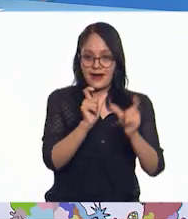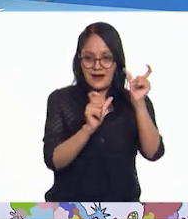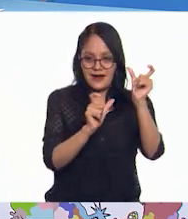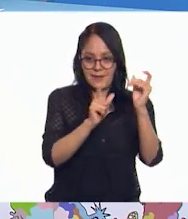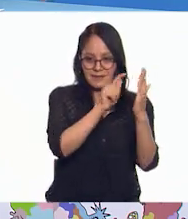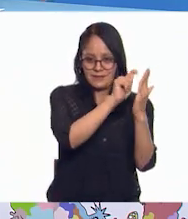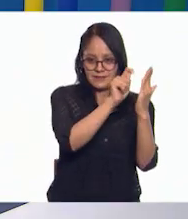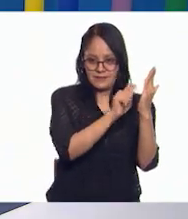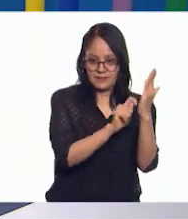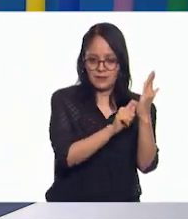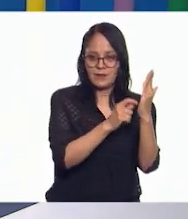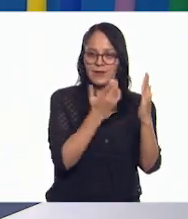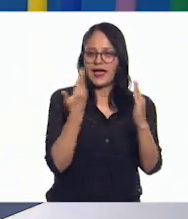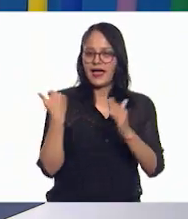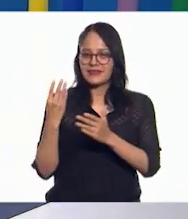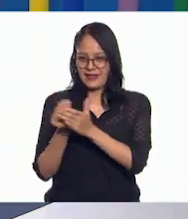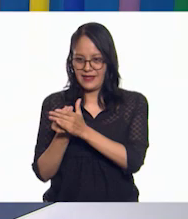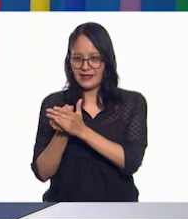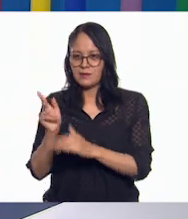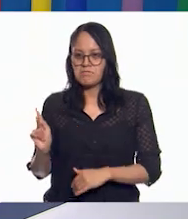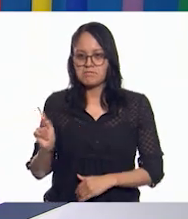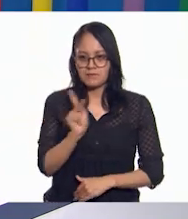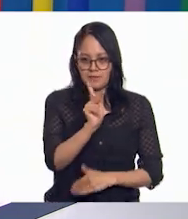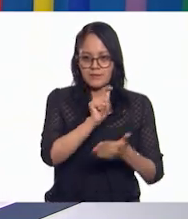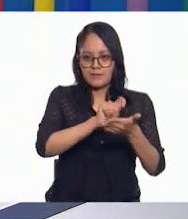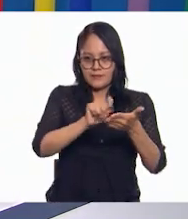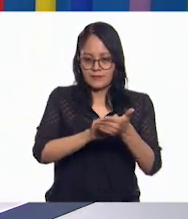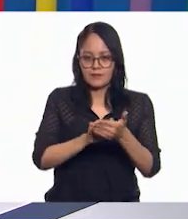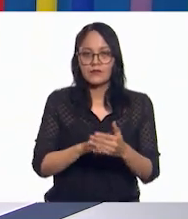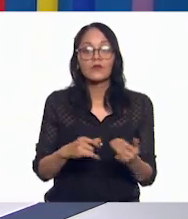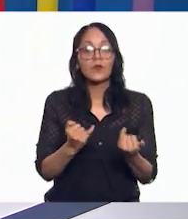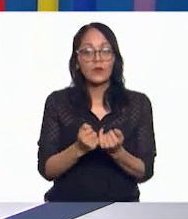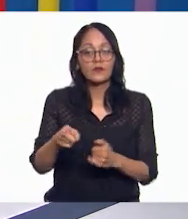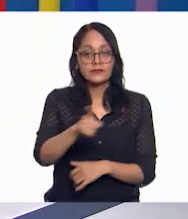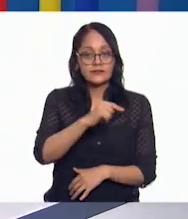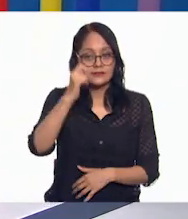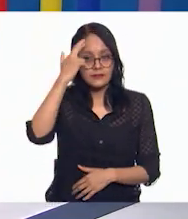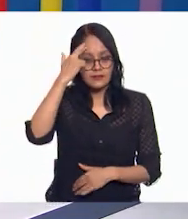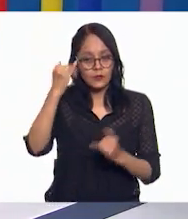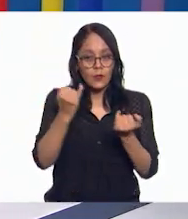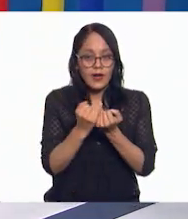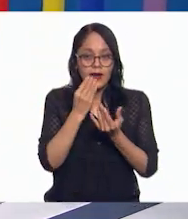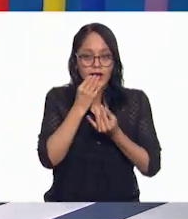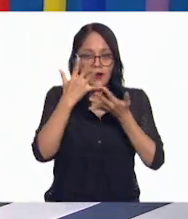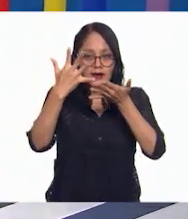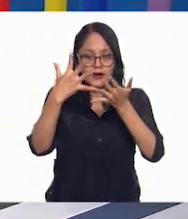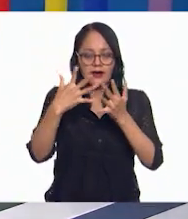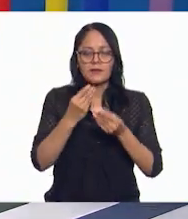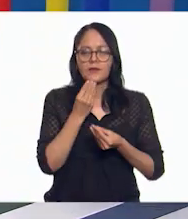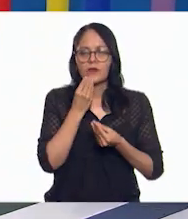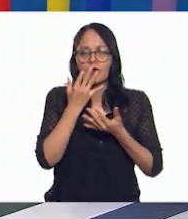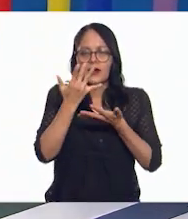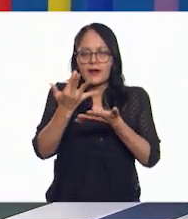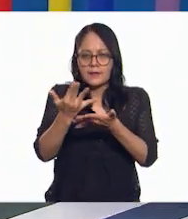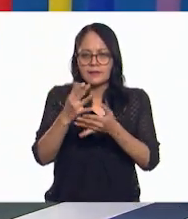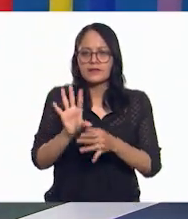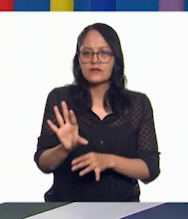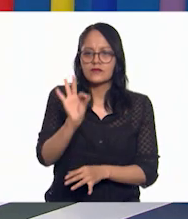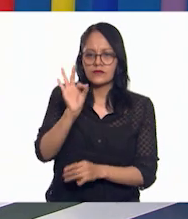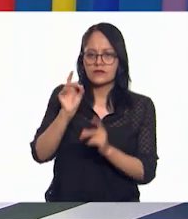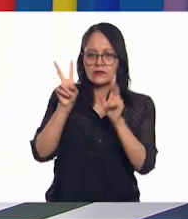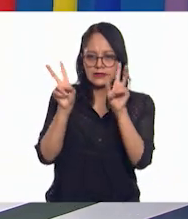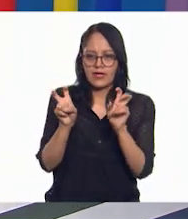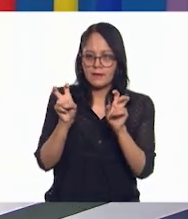en clase. Seguro que lo recuerdan bien y parte del ejercicio de escritura de poemas consiste en seleccionar un tema y